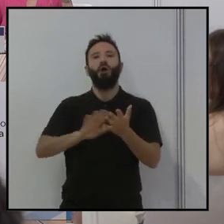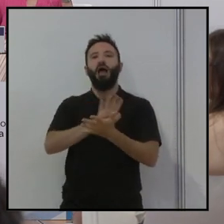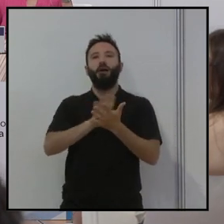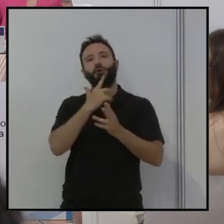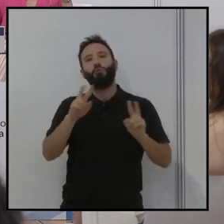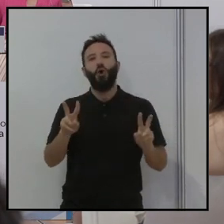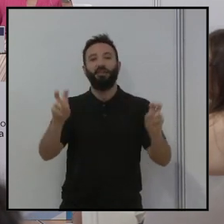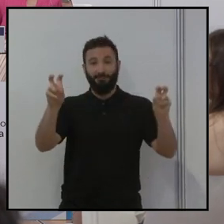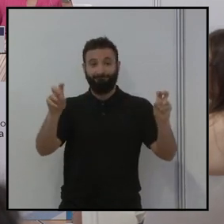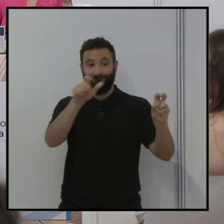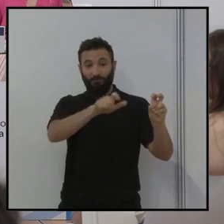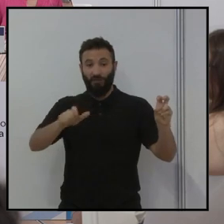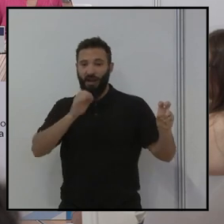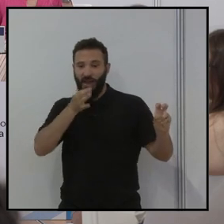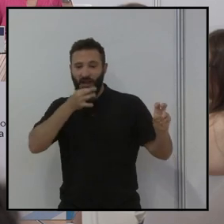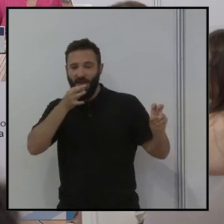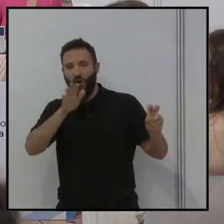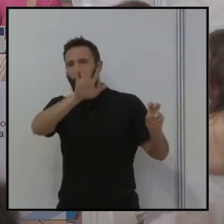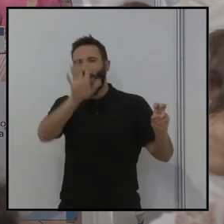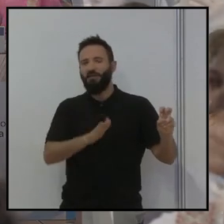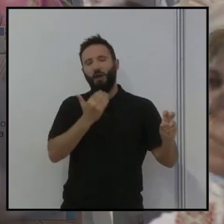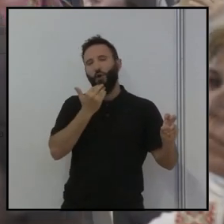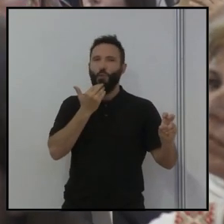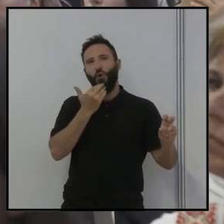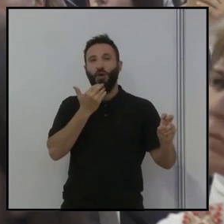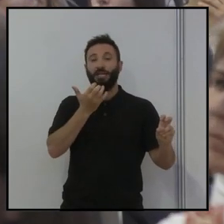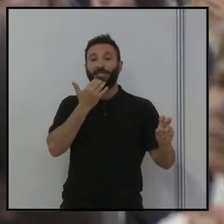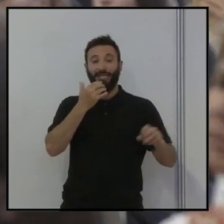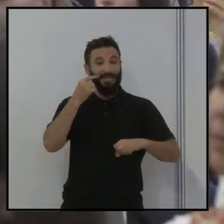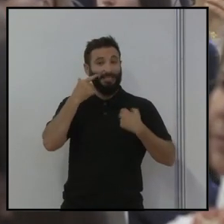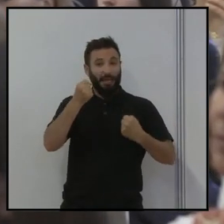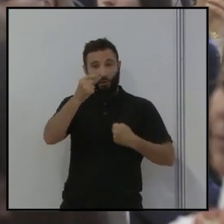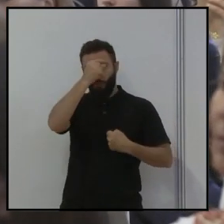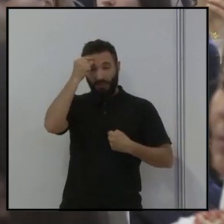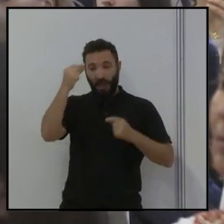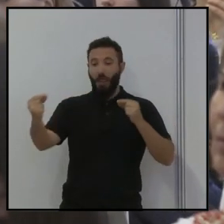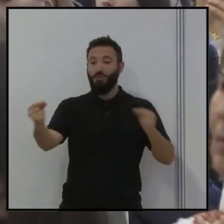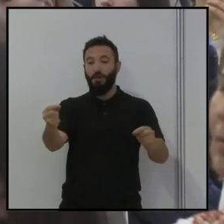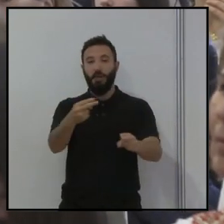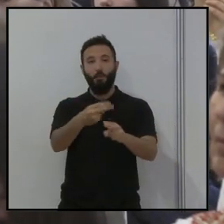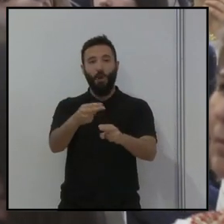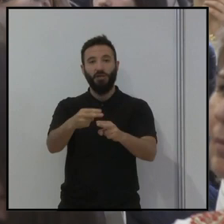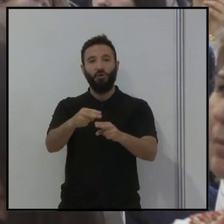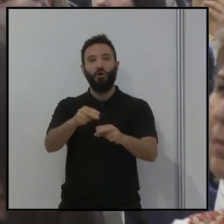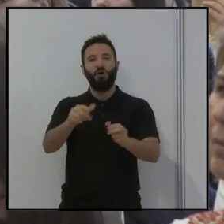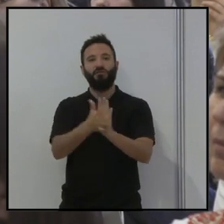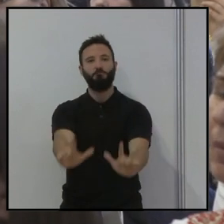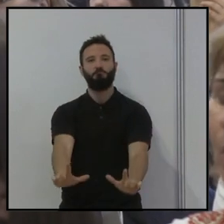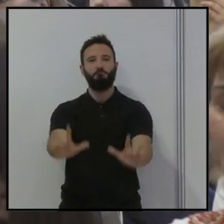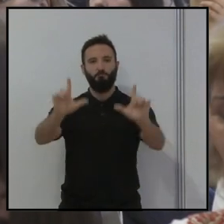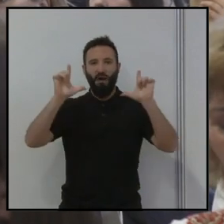entre los intervinientes que decía algo así como que si la salud mental entra en el debate político, se espectaculariza y